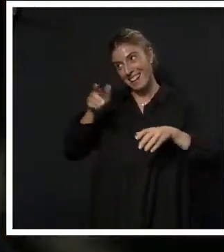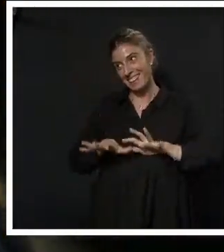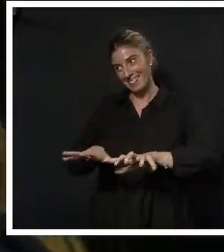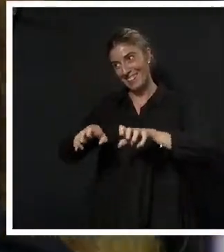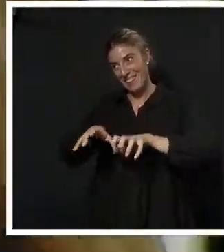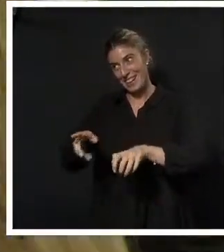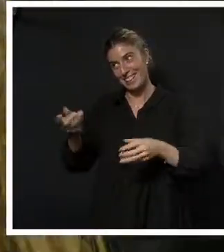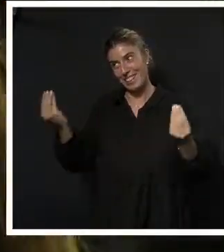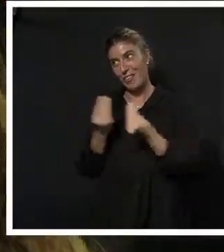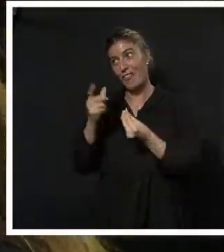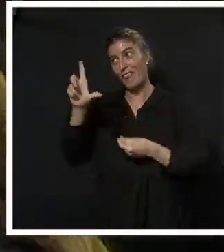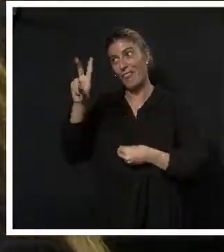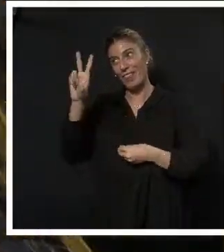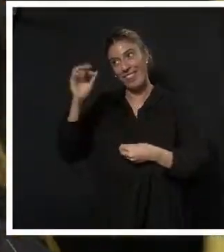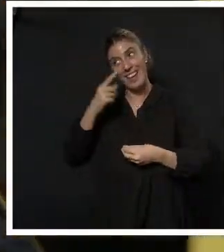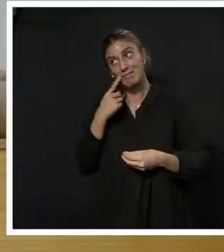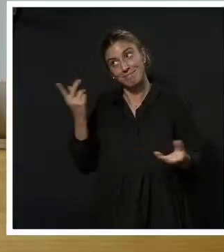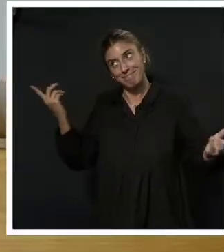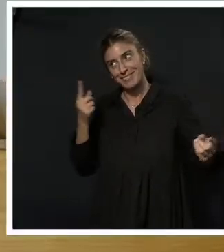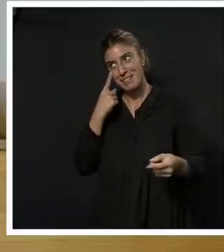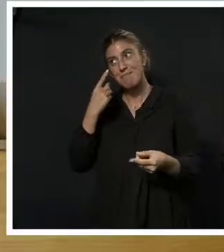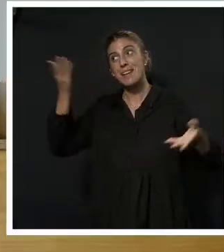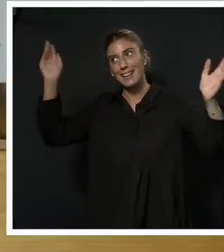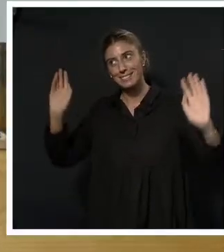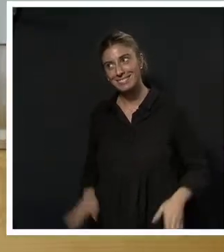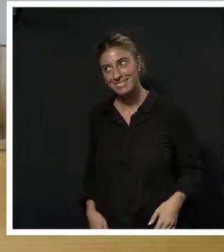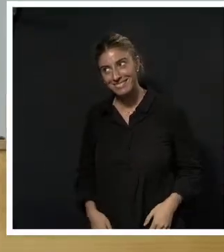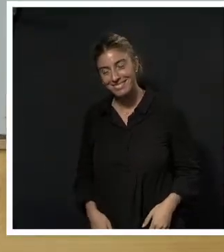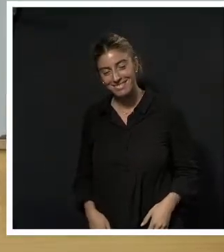o sea que mal de todo el debe ir